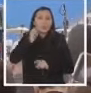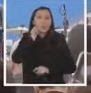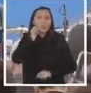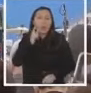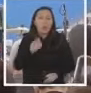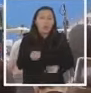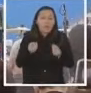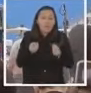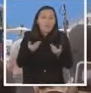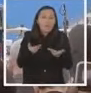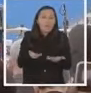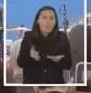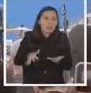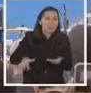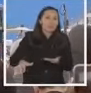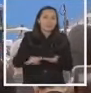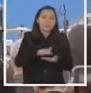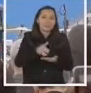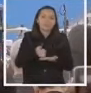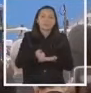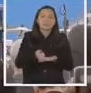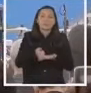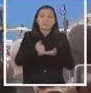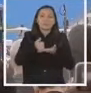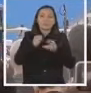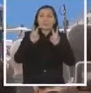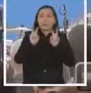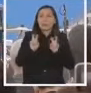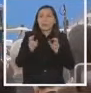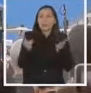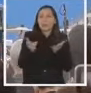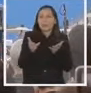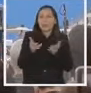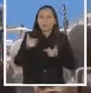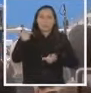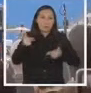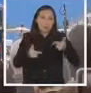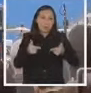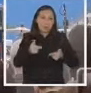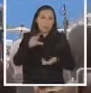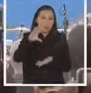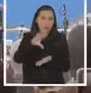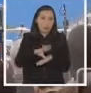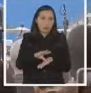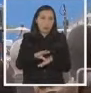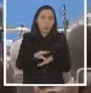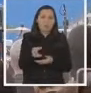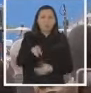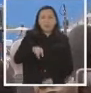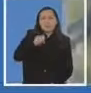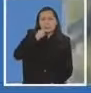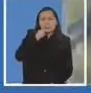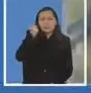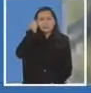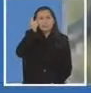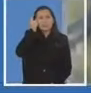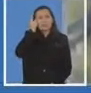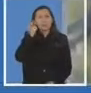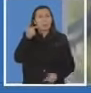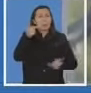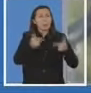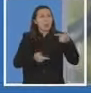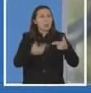al bienestar de la población y logramos elevar lo que es la política en nuestro país y resignificar lo que significa hacer